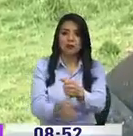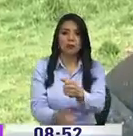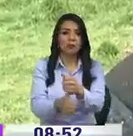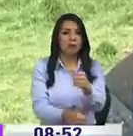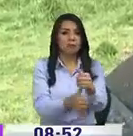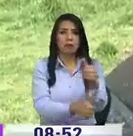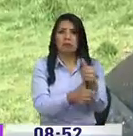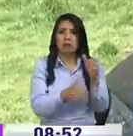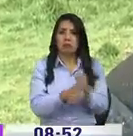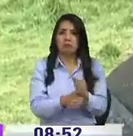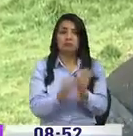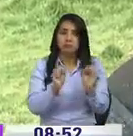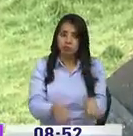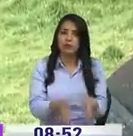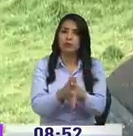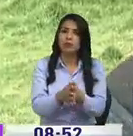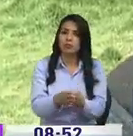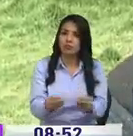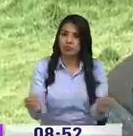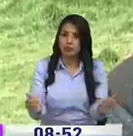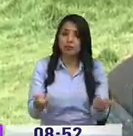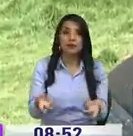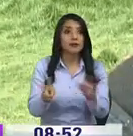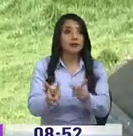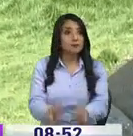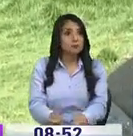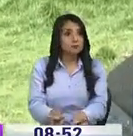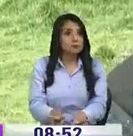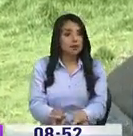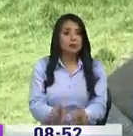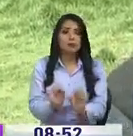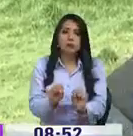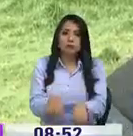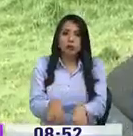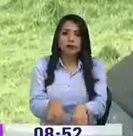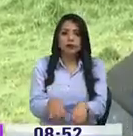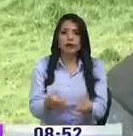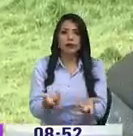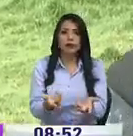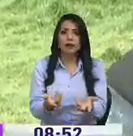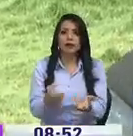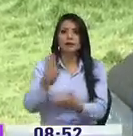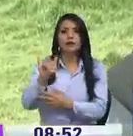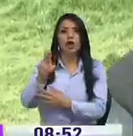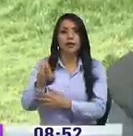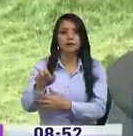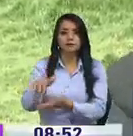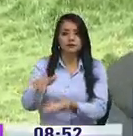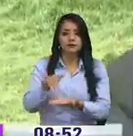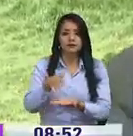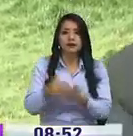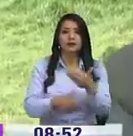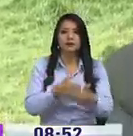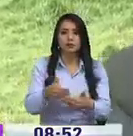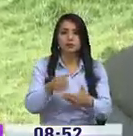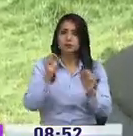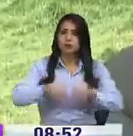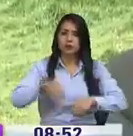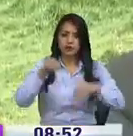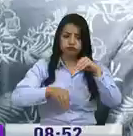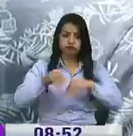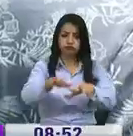y aparte de eso, imagínense, pueden tener los bioles como nutrientes para la misma